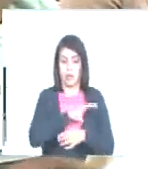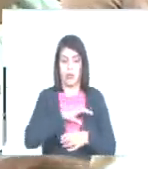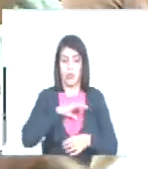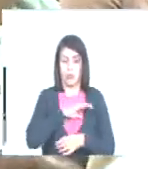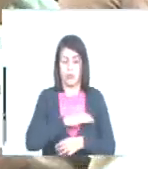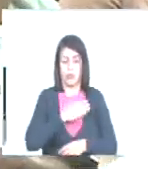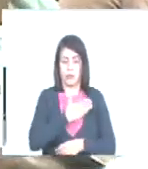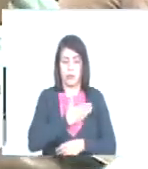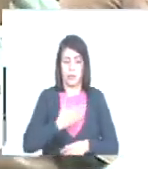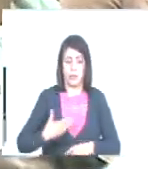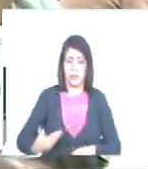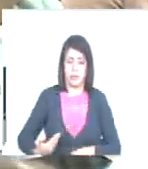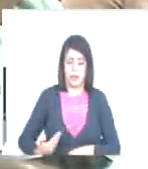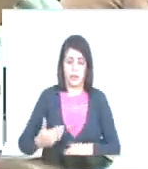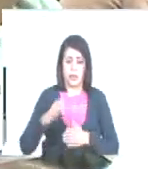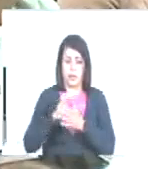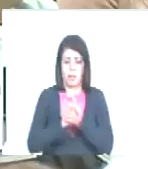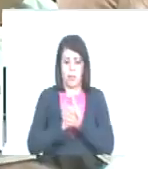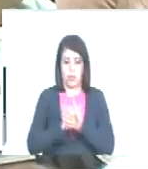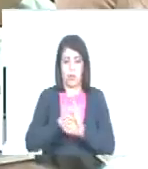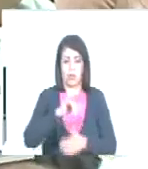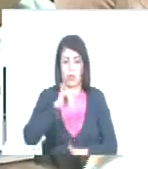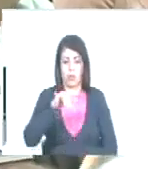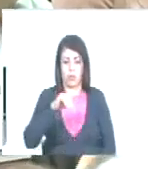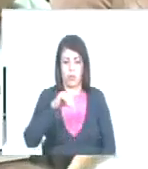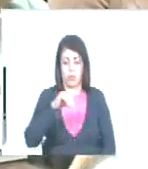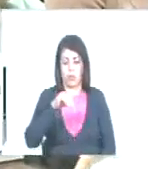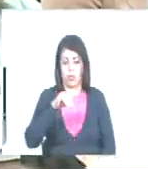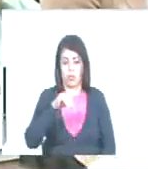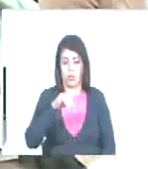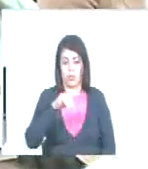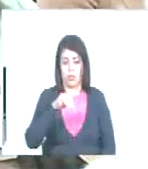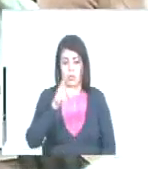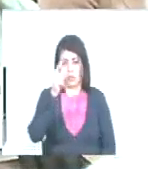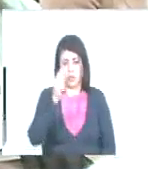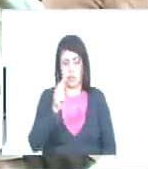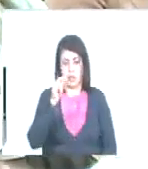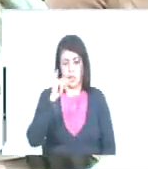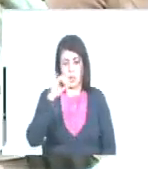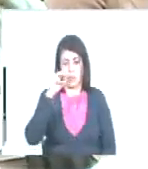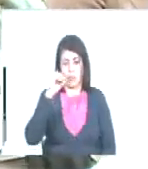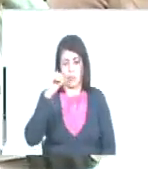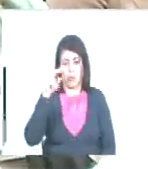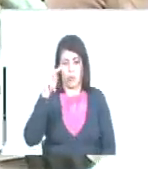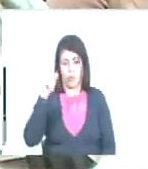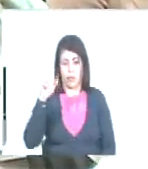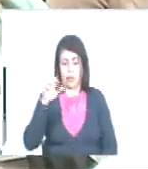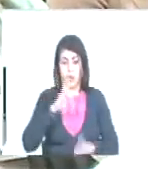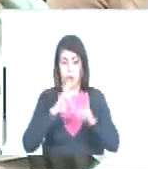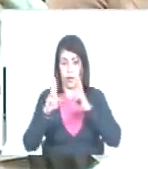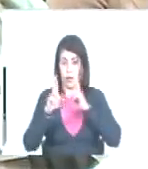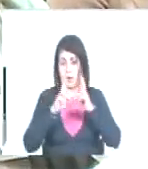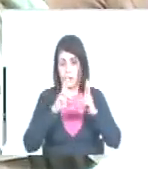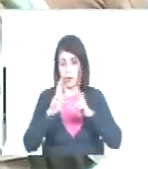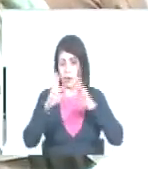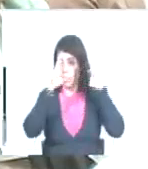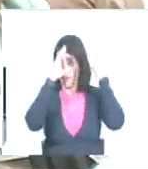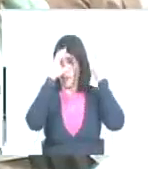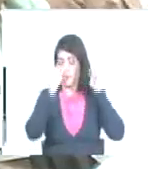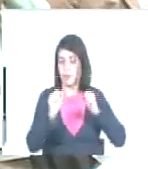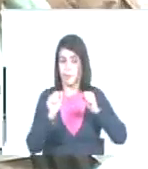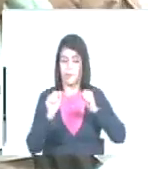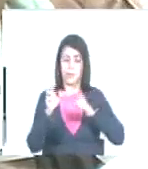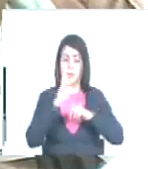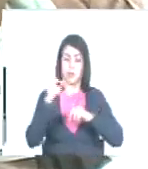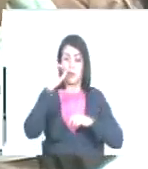que la preside nuestro querido compañero Timoteo Zambrano. Elevar las relaciones diplomáticas entre